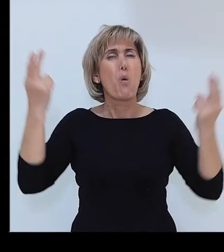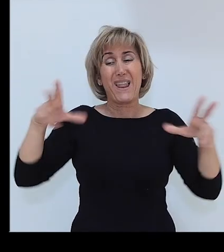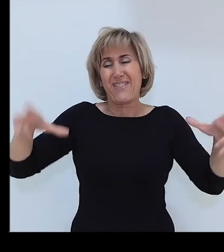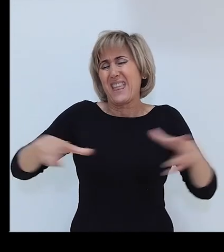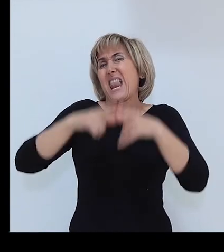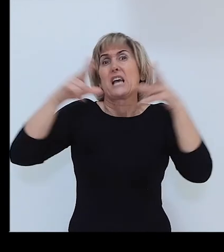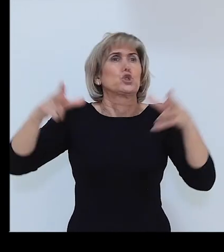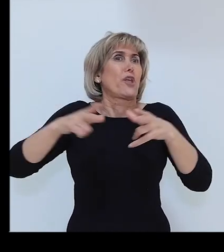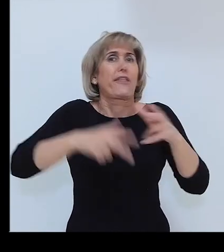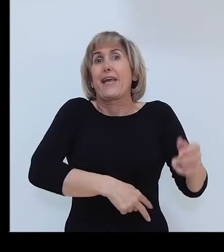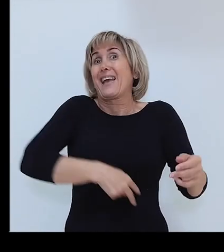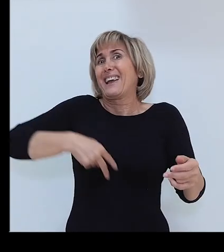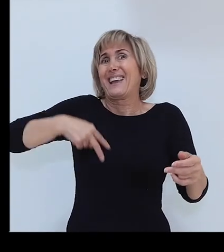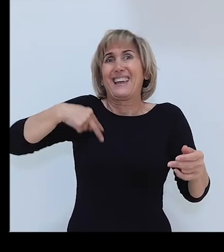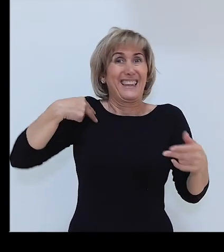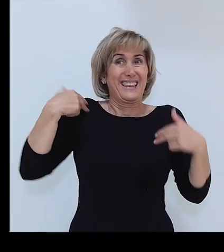público,